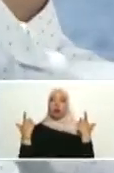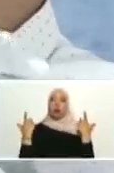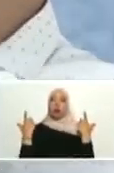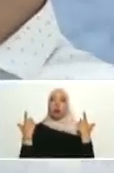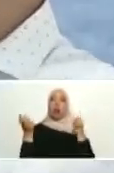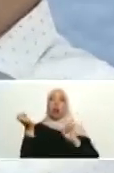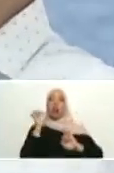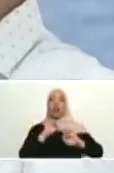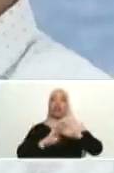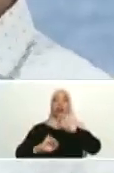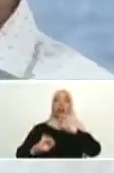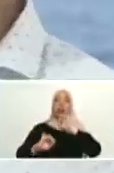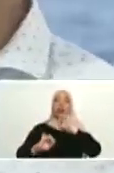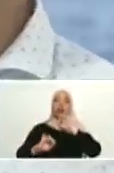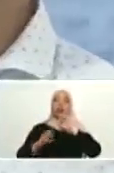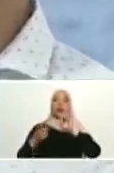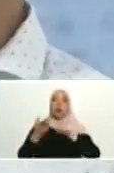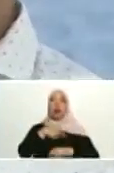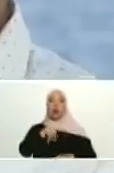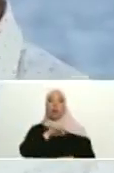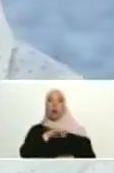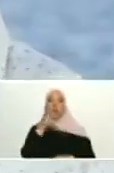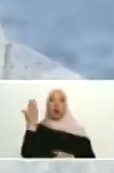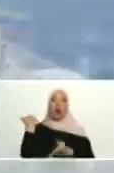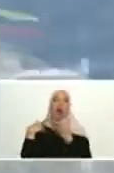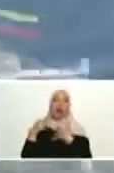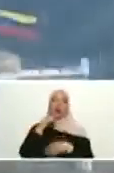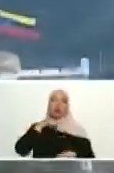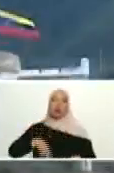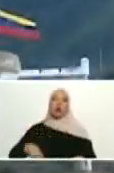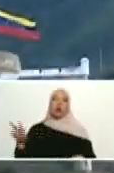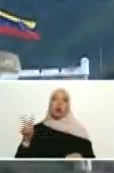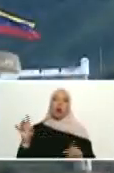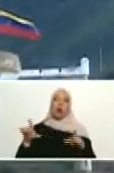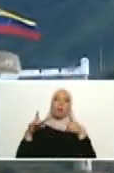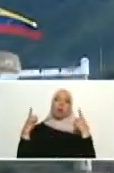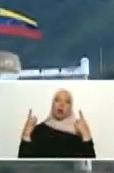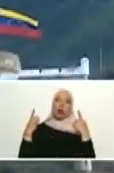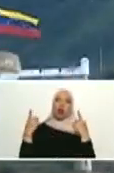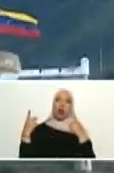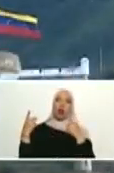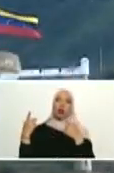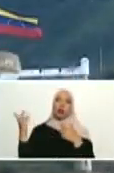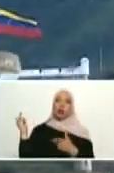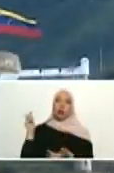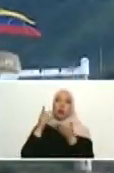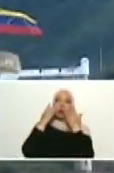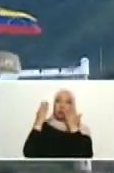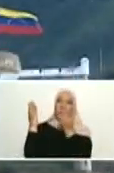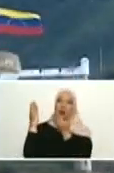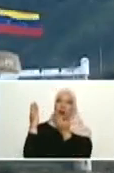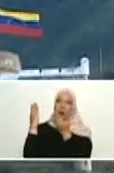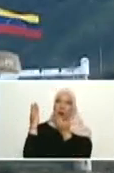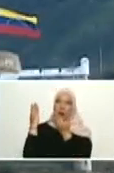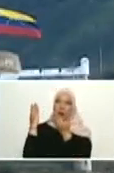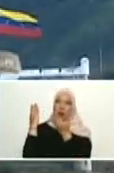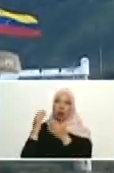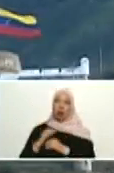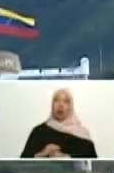también remozado por iniciativa de nuestro gobernador José Alejandro Terán, del alcalde Suárez, y acabamos de